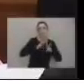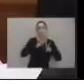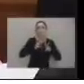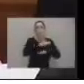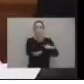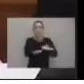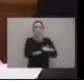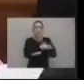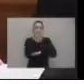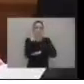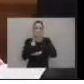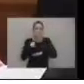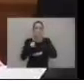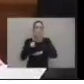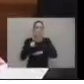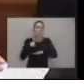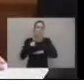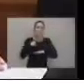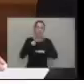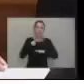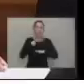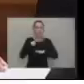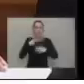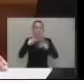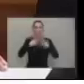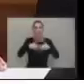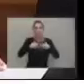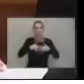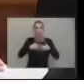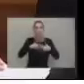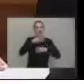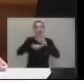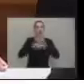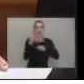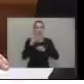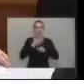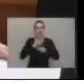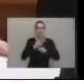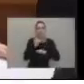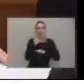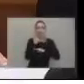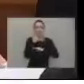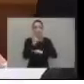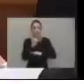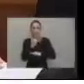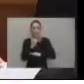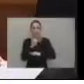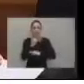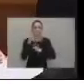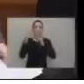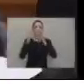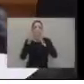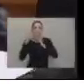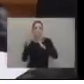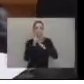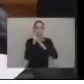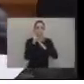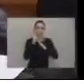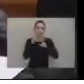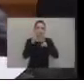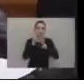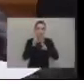Ministerio de Industria haya lanzado, haya apoyado la segunda fase de la regasificadora